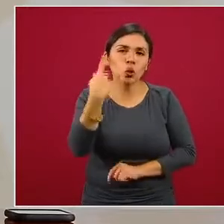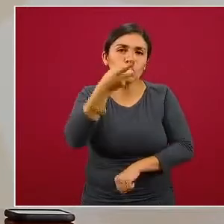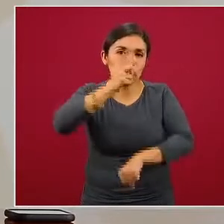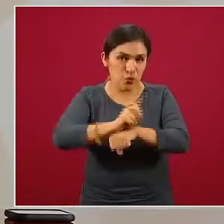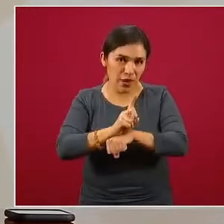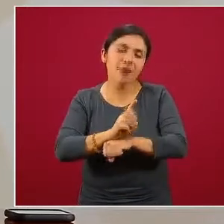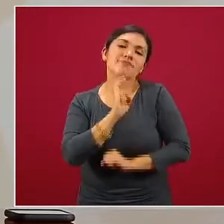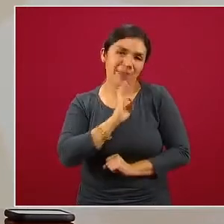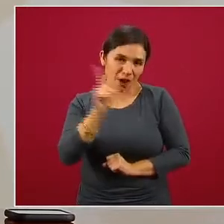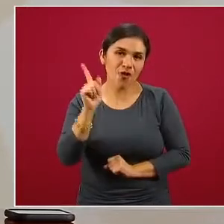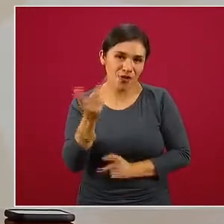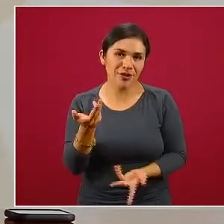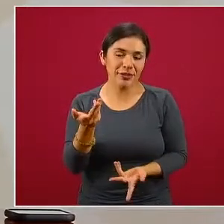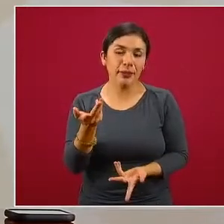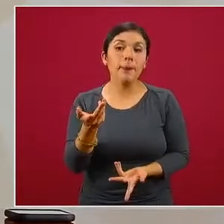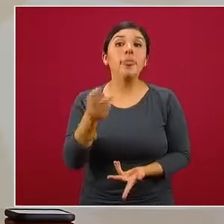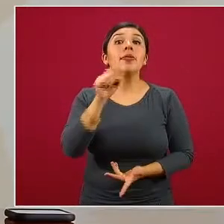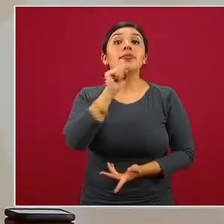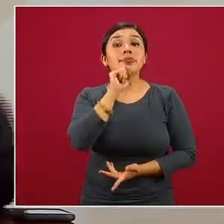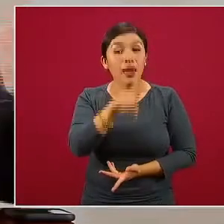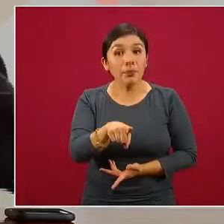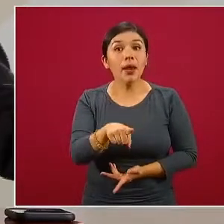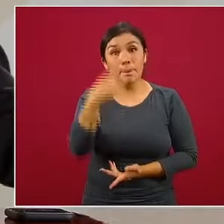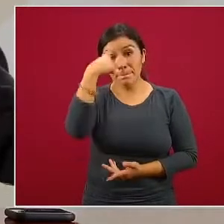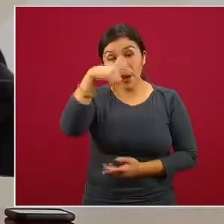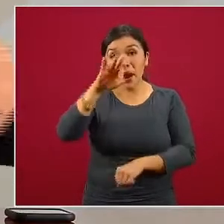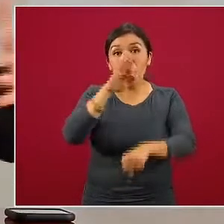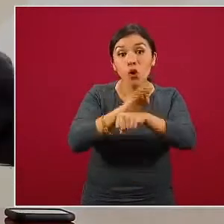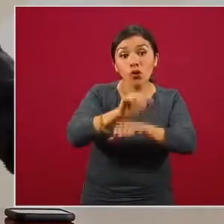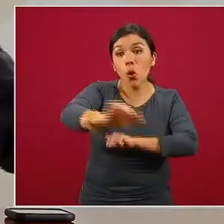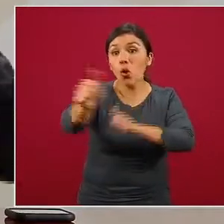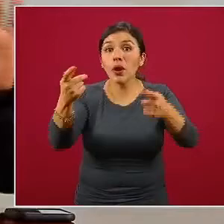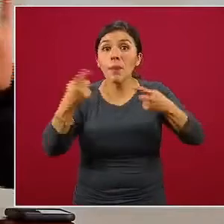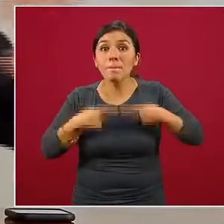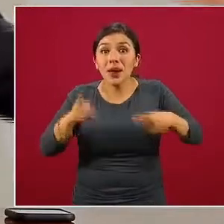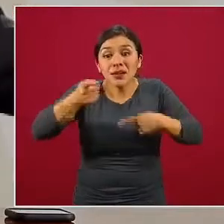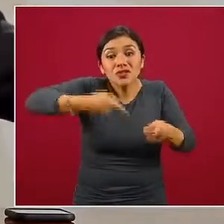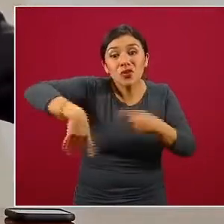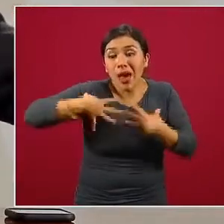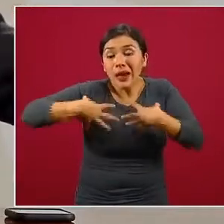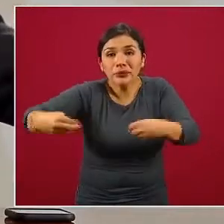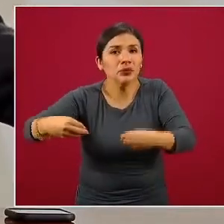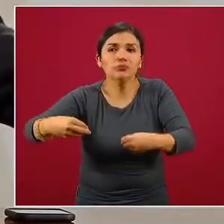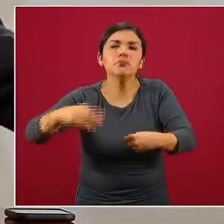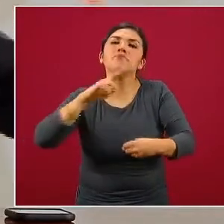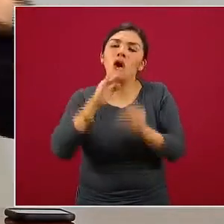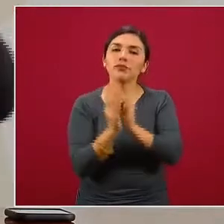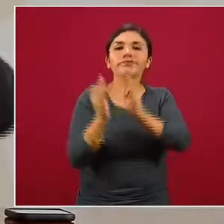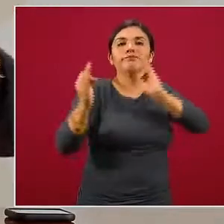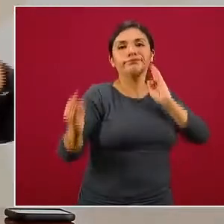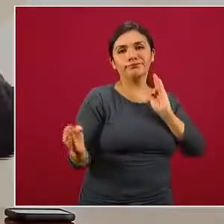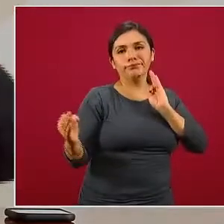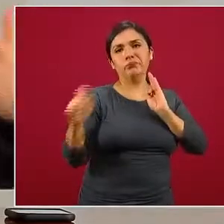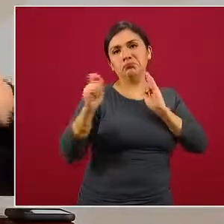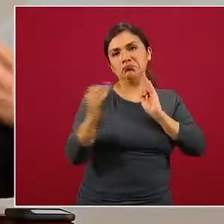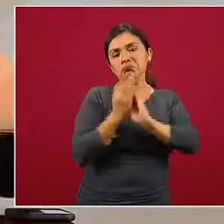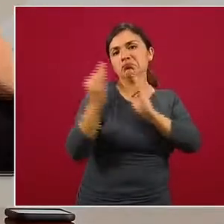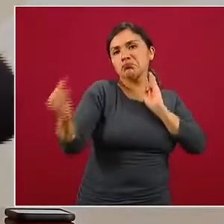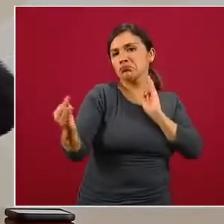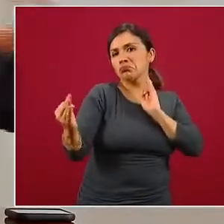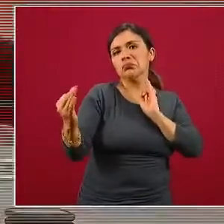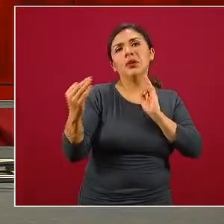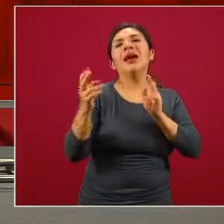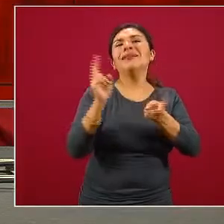deseable. Y definitivamente para proteger a otros en la familia, mantenerse a sana distancia, que es estar durante toda